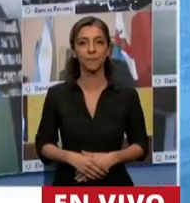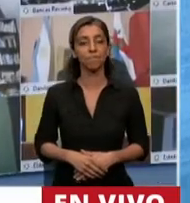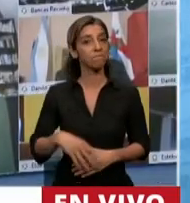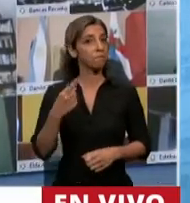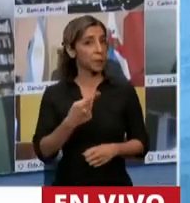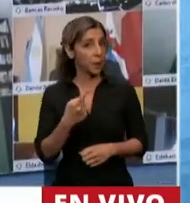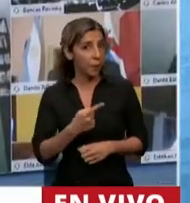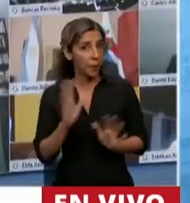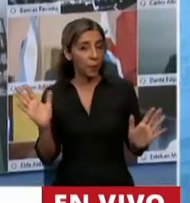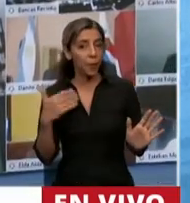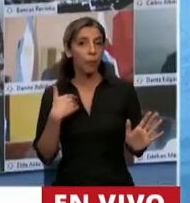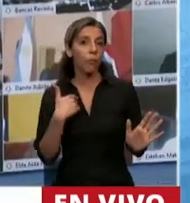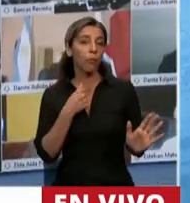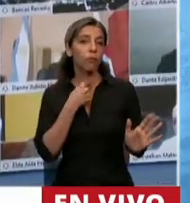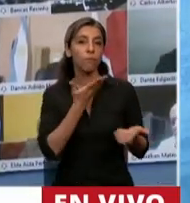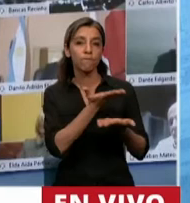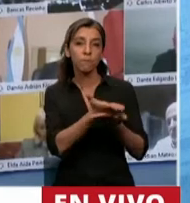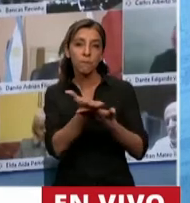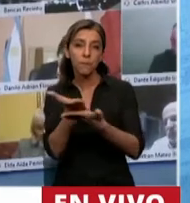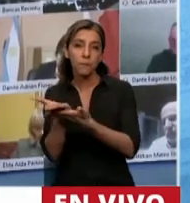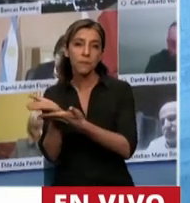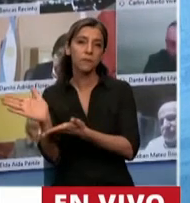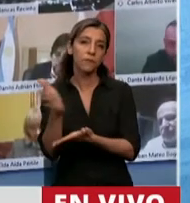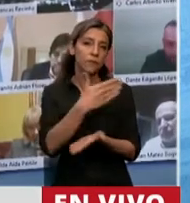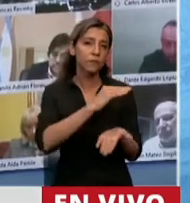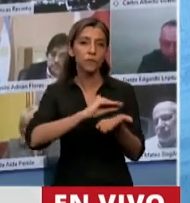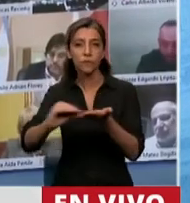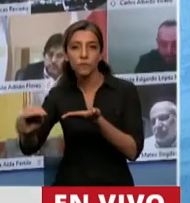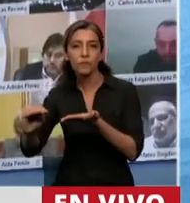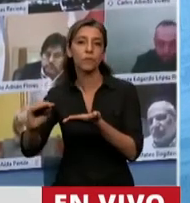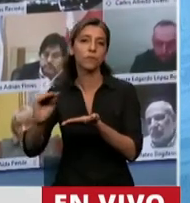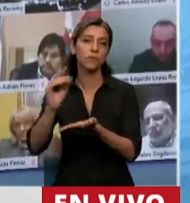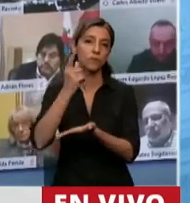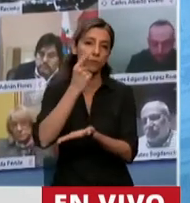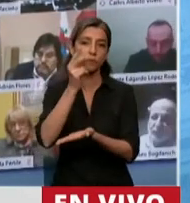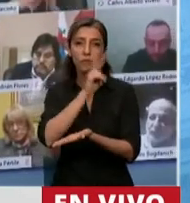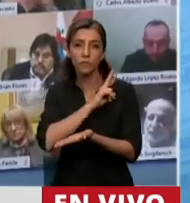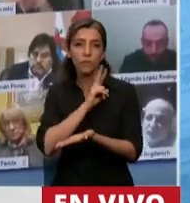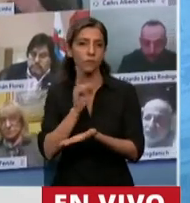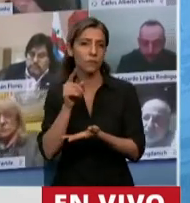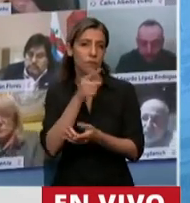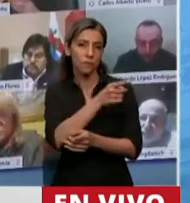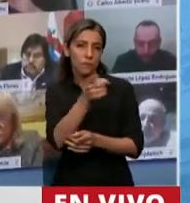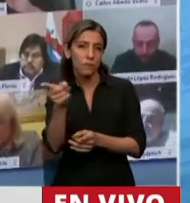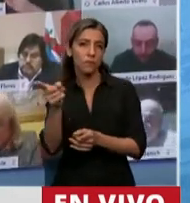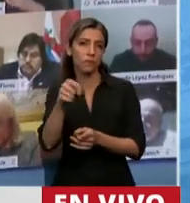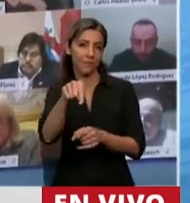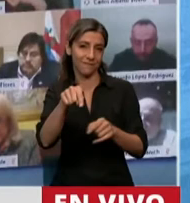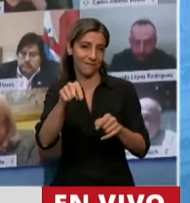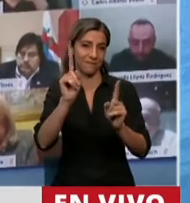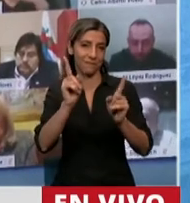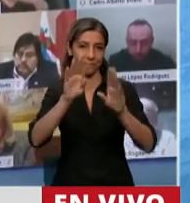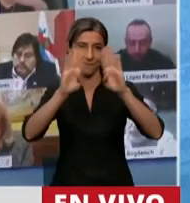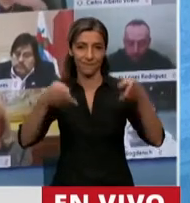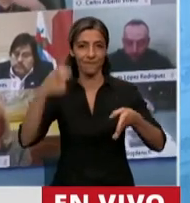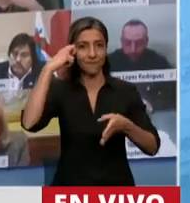Primero voy a pedirles a todos los diputadas y diputados que están allí en el recinto que utilicen